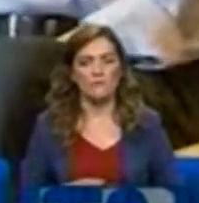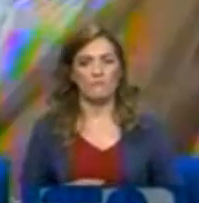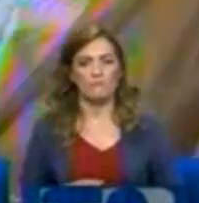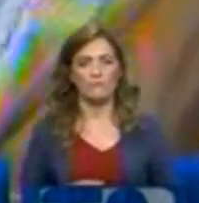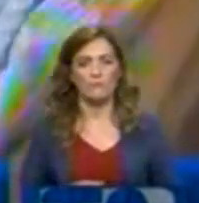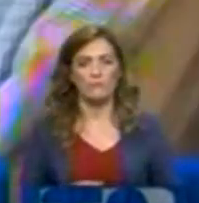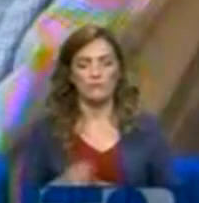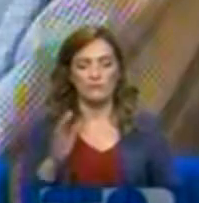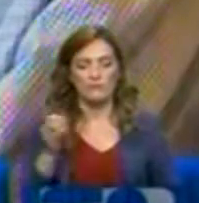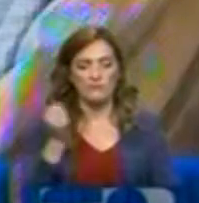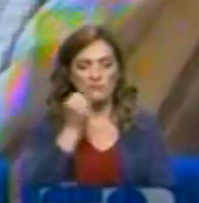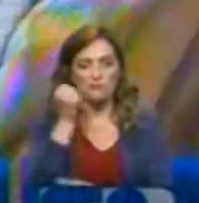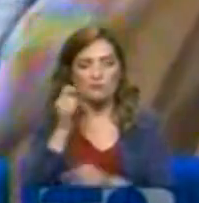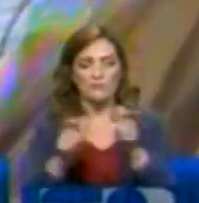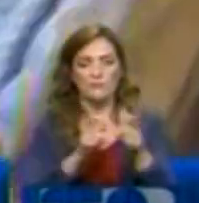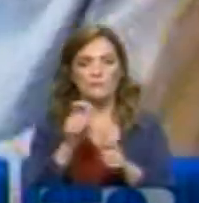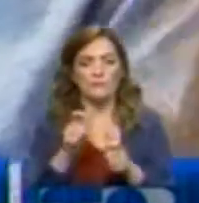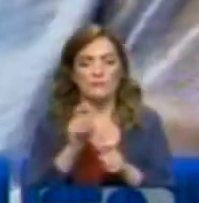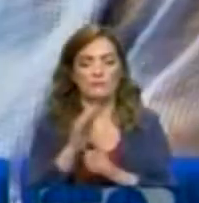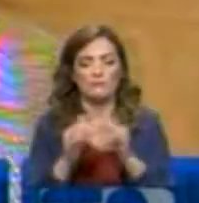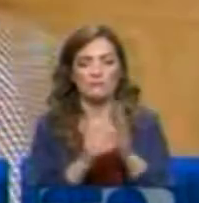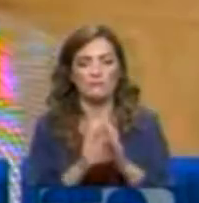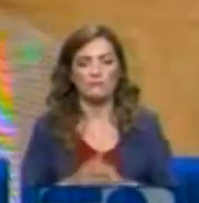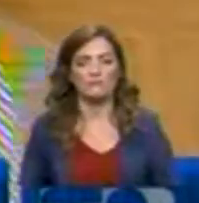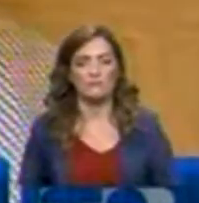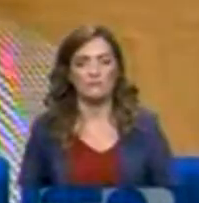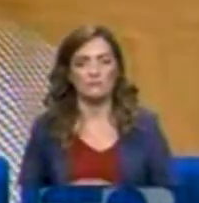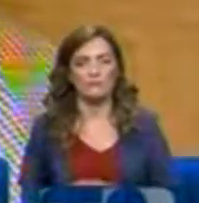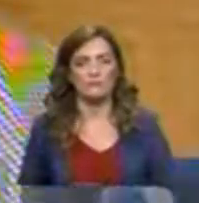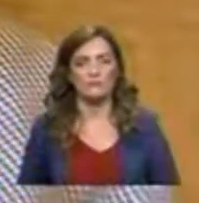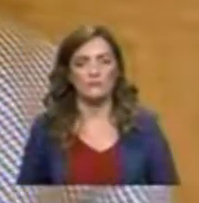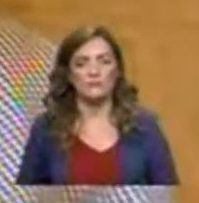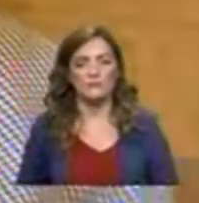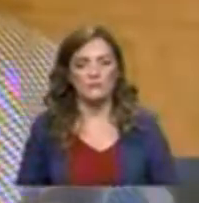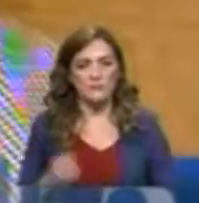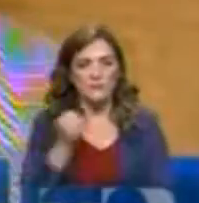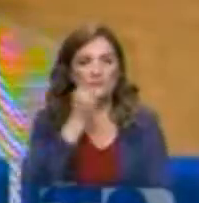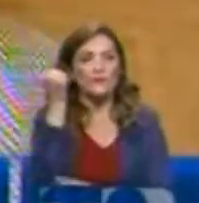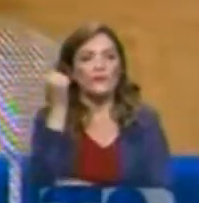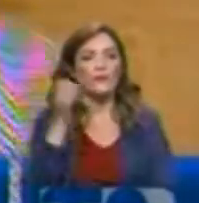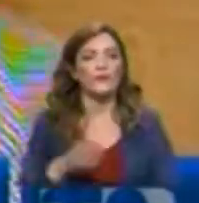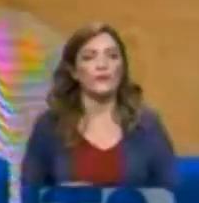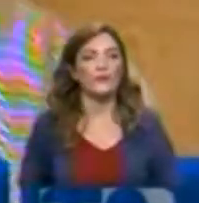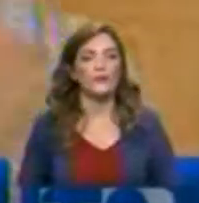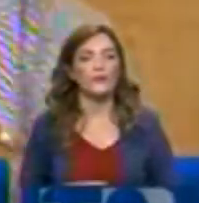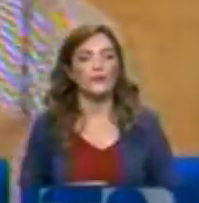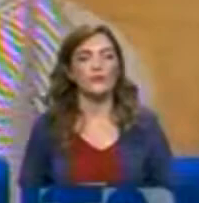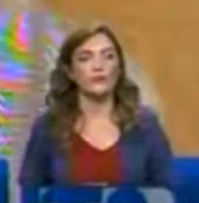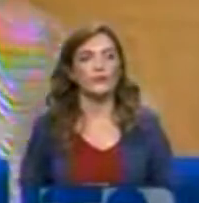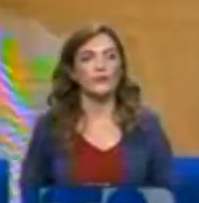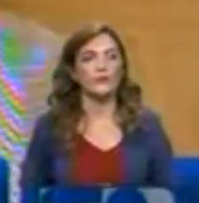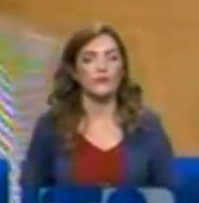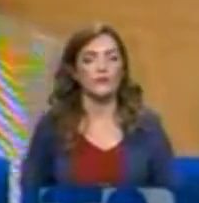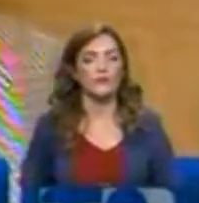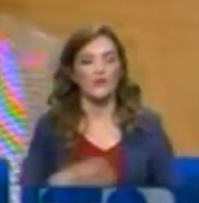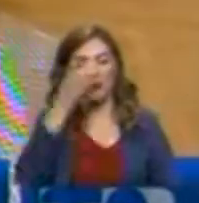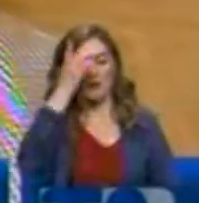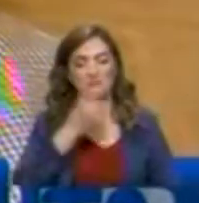como ciudadanos y como pacientes han sido vulnerados. Tenemos un derecho que está consagrado incluso hasta en una